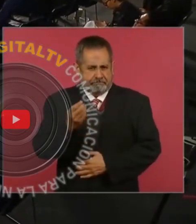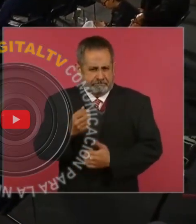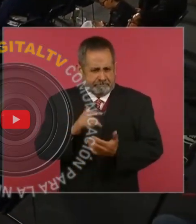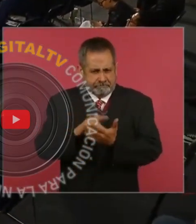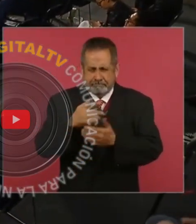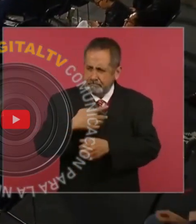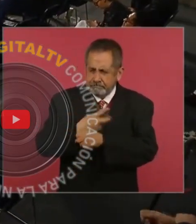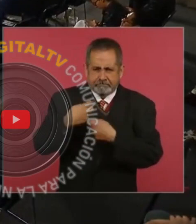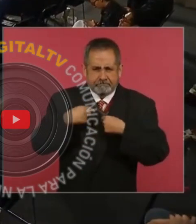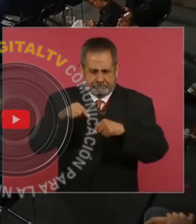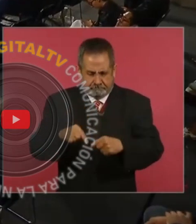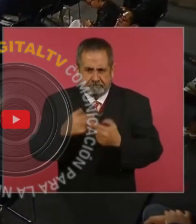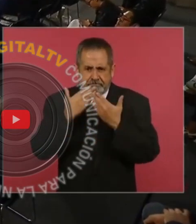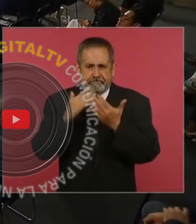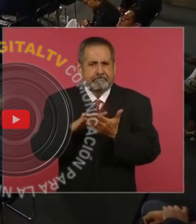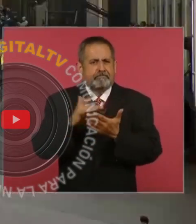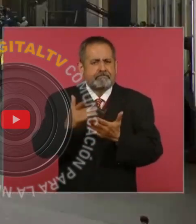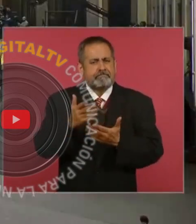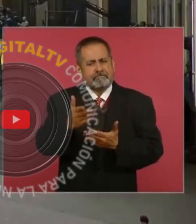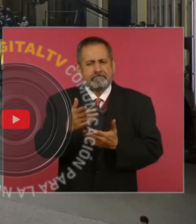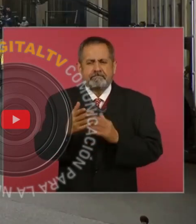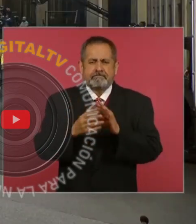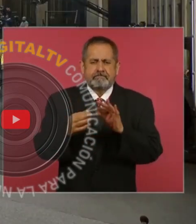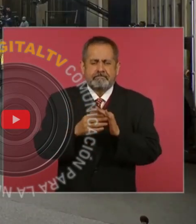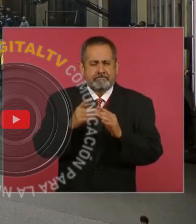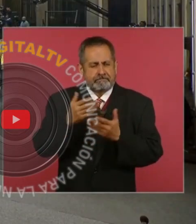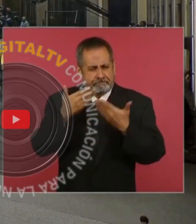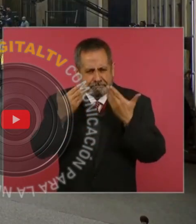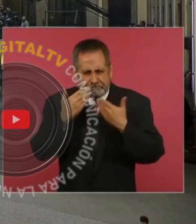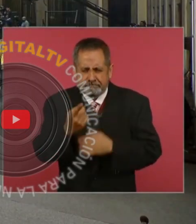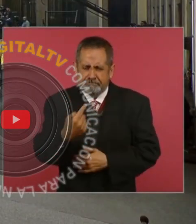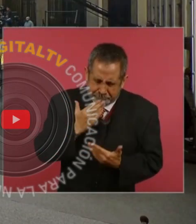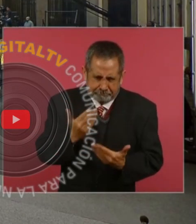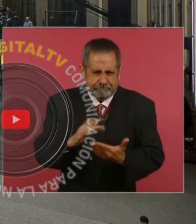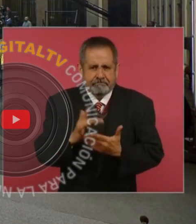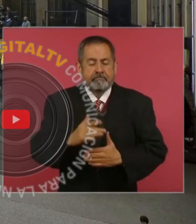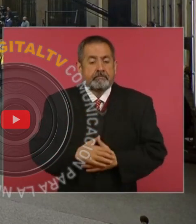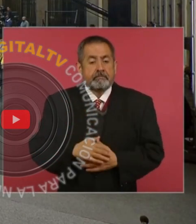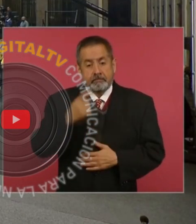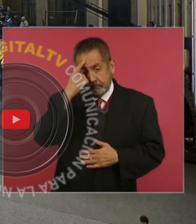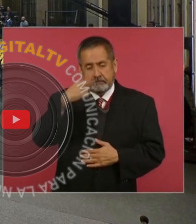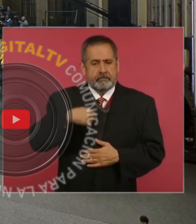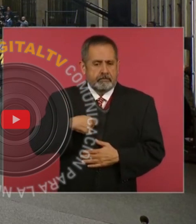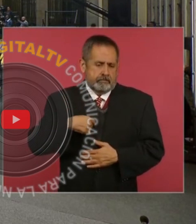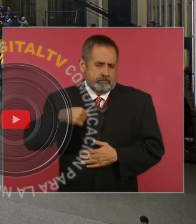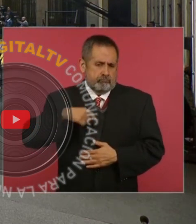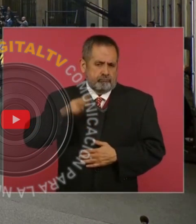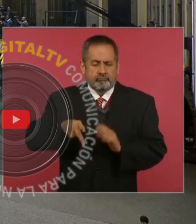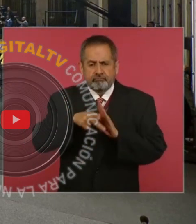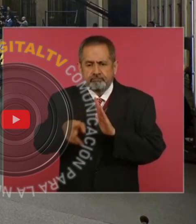nos haya invitado y le agradezco sus palabras tan amables, tan cariñosas. Para mí era, como